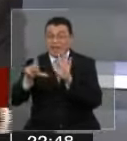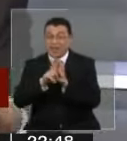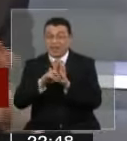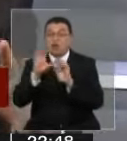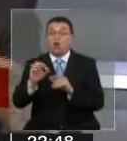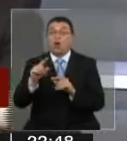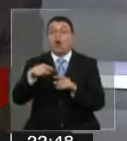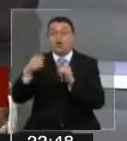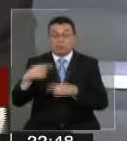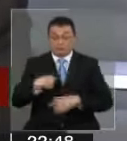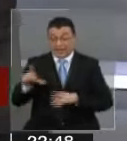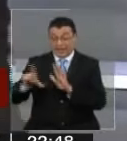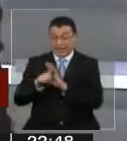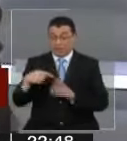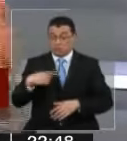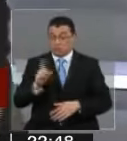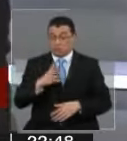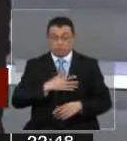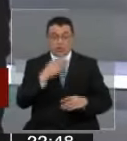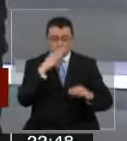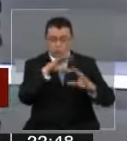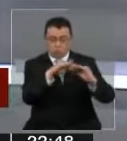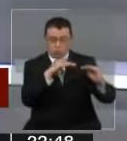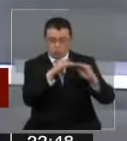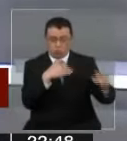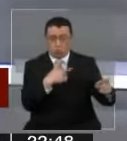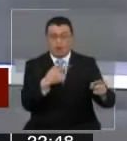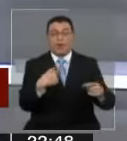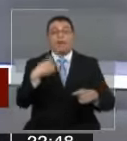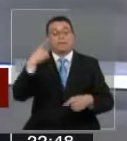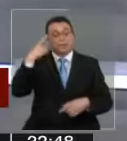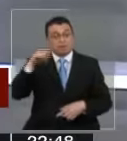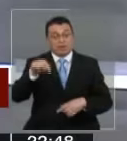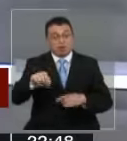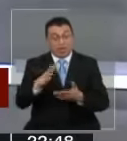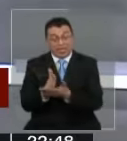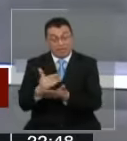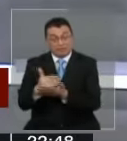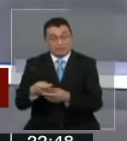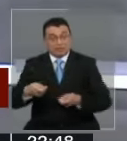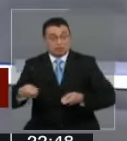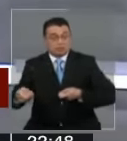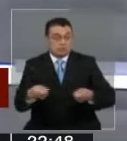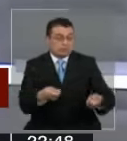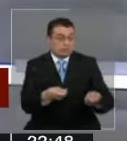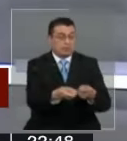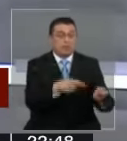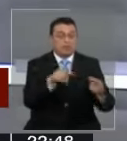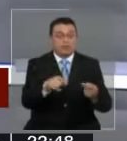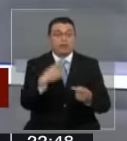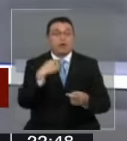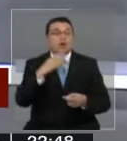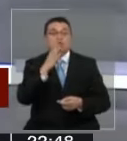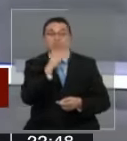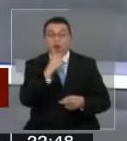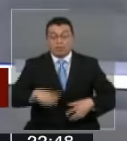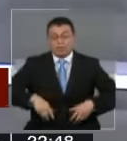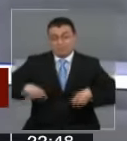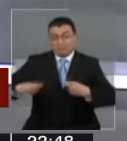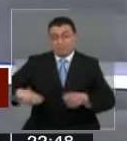gusta esta ley tampoco, digamos, y coincido con ustedes, pero independientemente la administración de esos recursos y el que no haya ni derroche